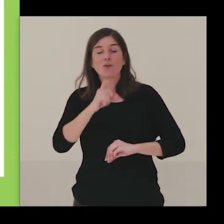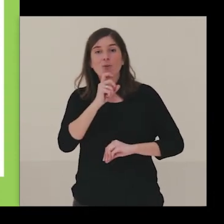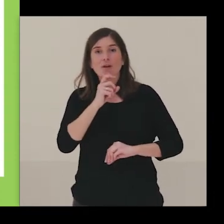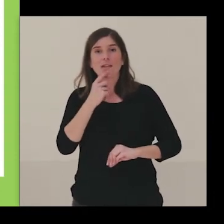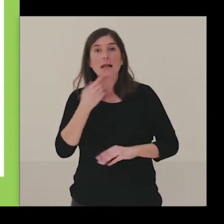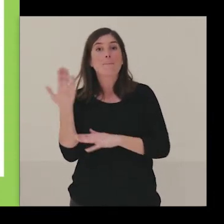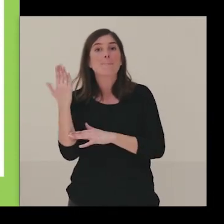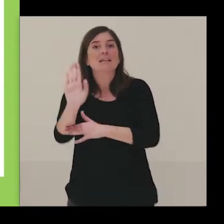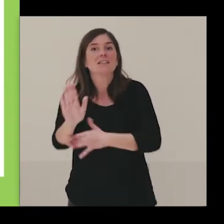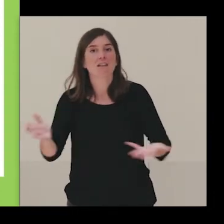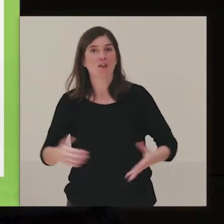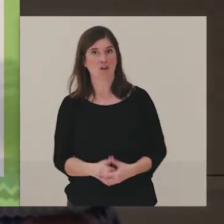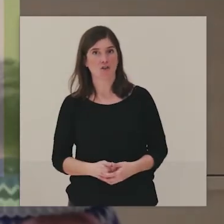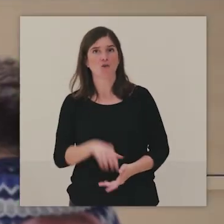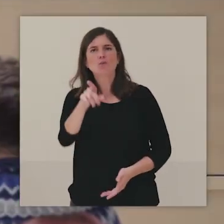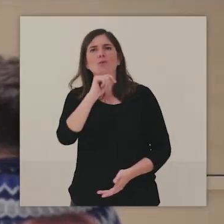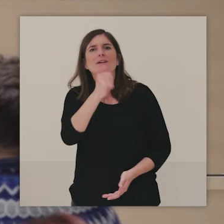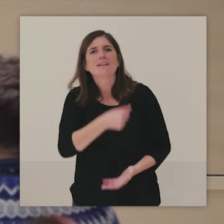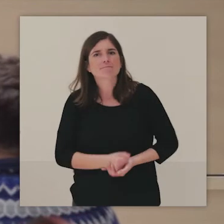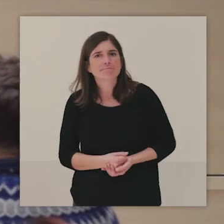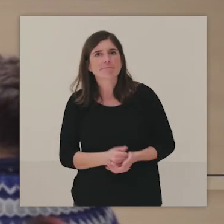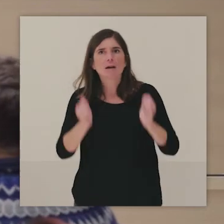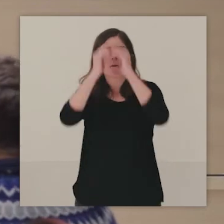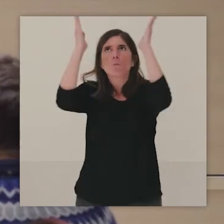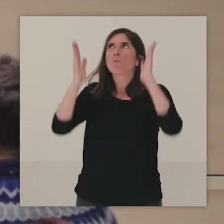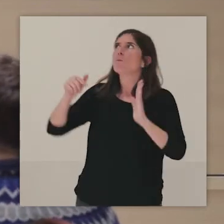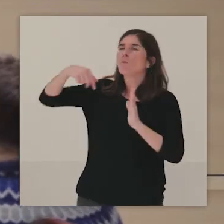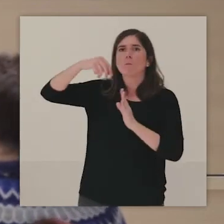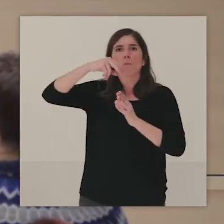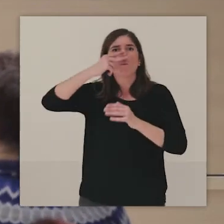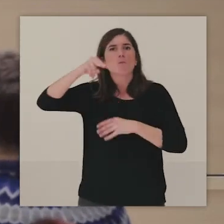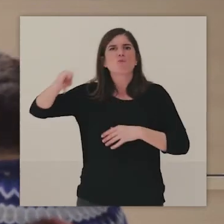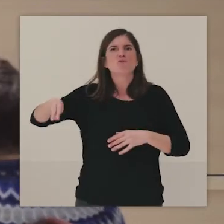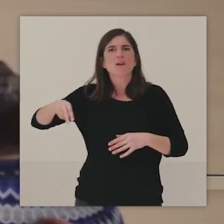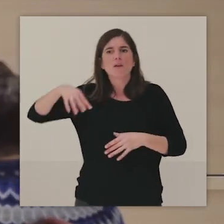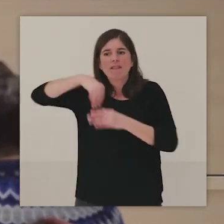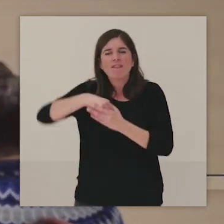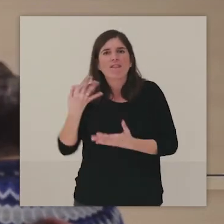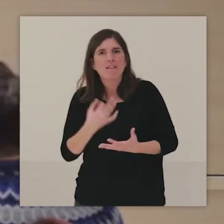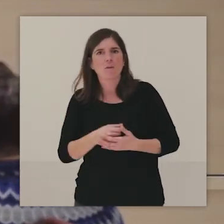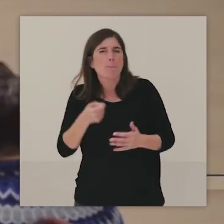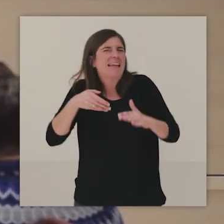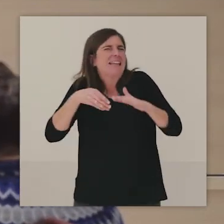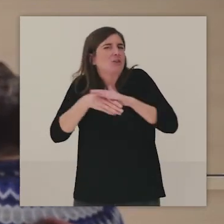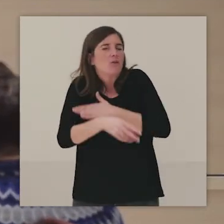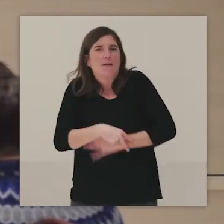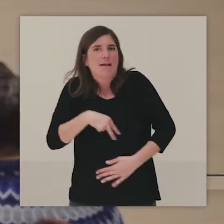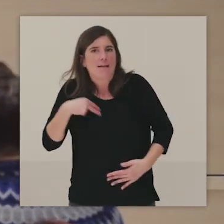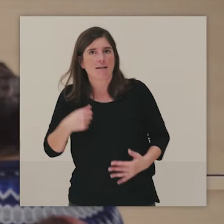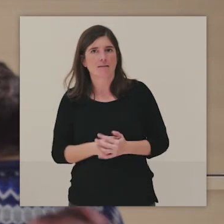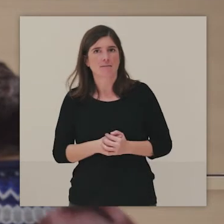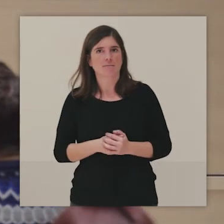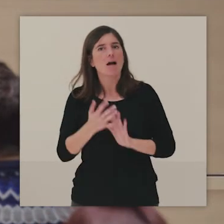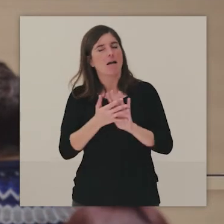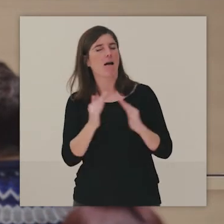sois? ¿De qué va el museo? Cuéntenlo brevemente, una introducción general. Pues eso, hablamos de la